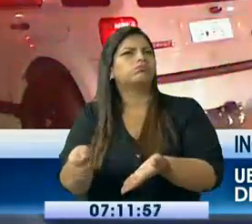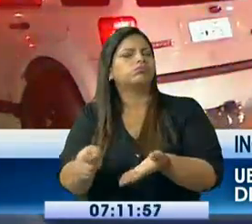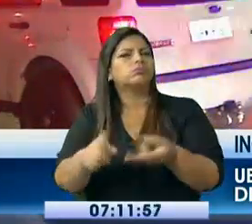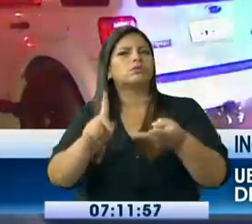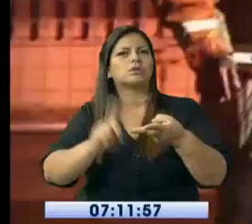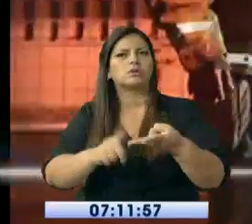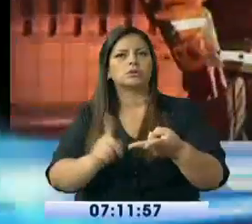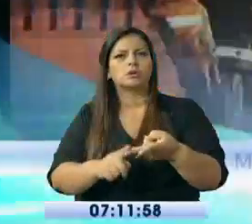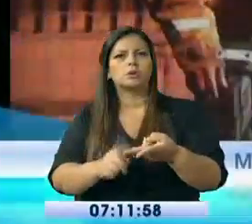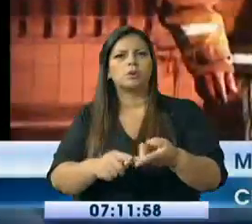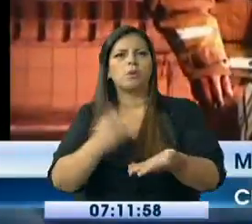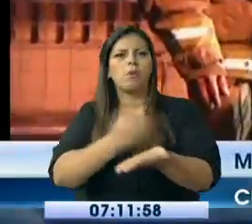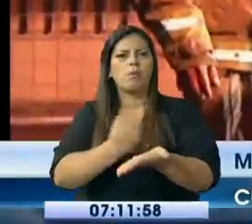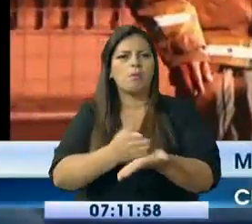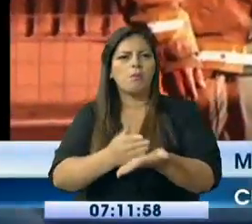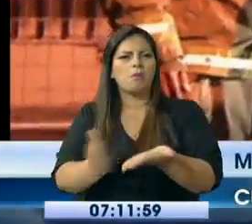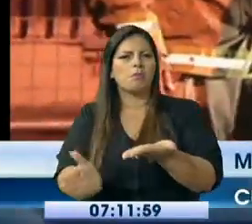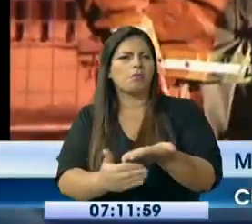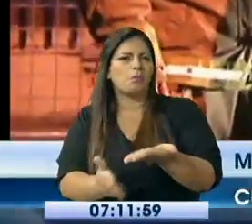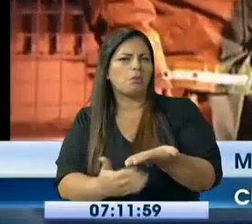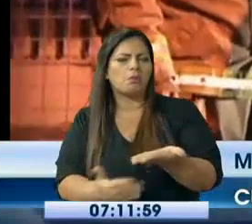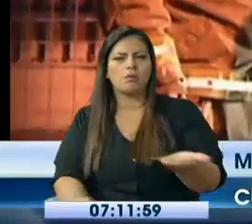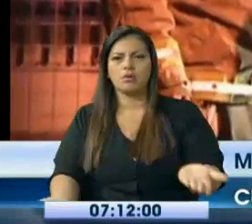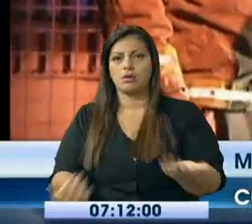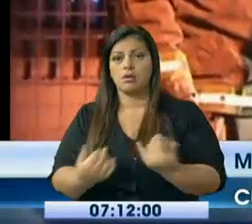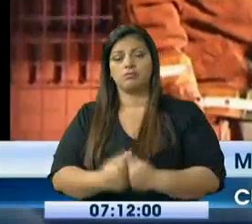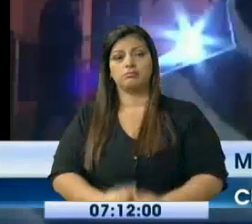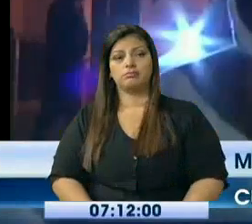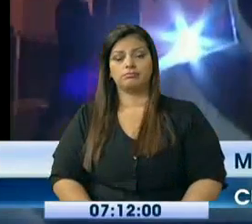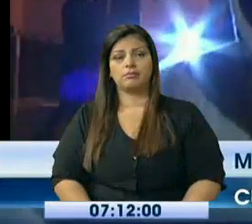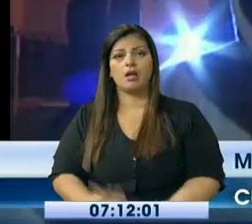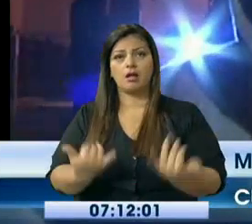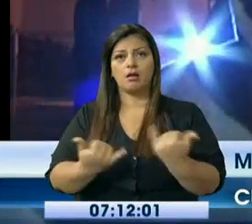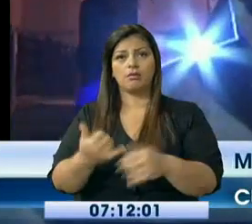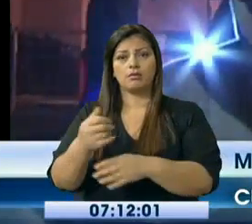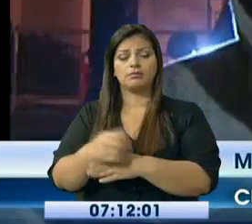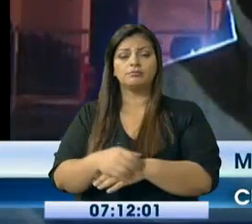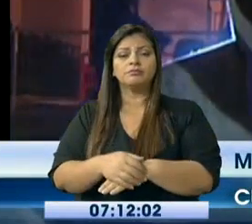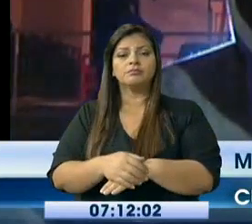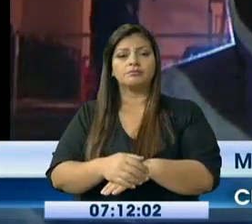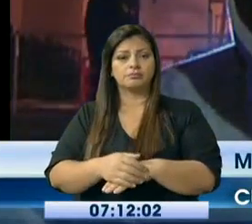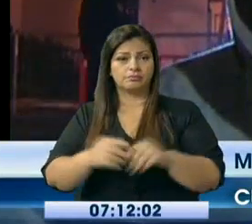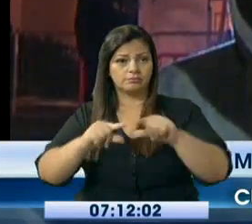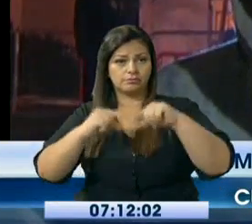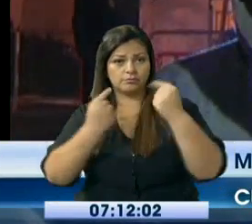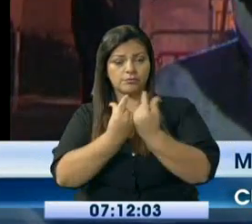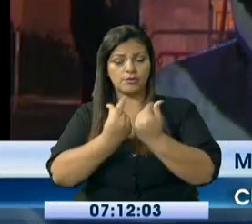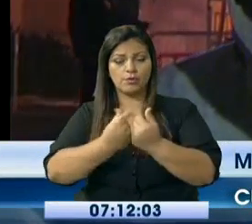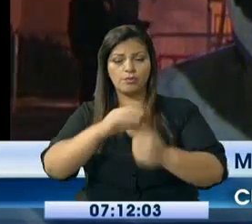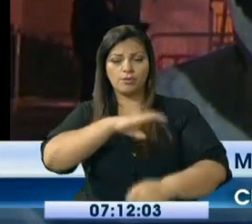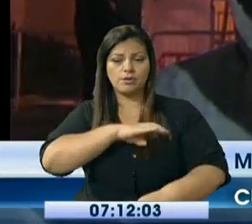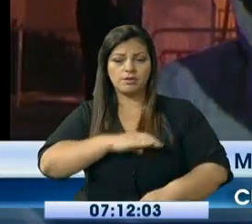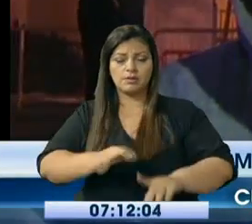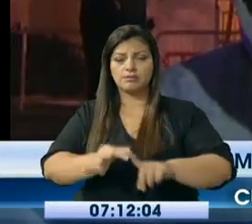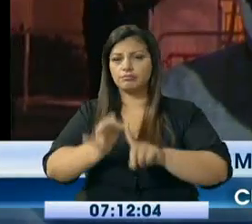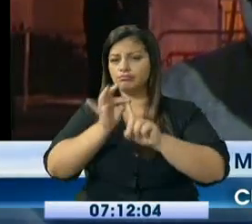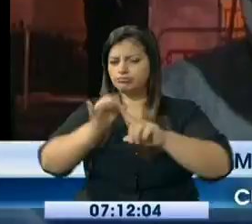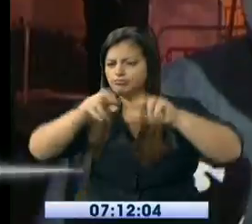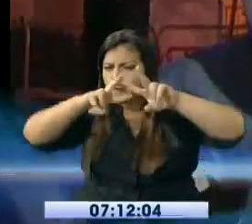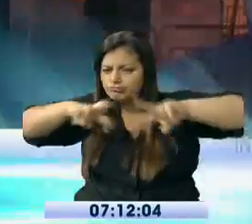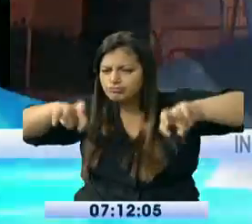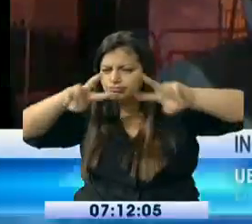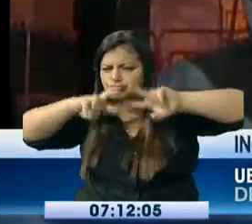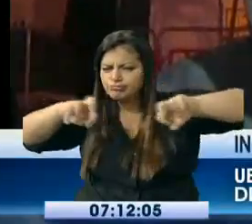desconocidas, deberán ser establecidas más adelante por el Departamento de Criminalística. Procedieron a trabajar inmediatamente y lograron controlar la